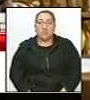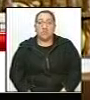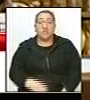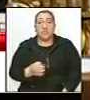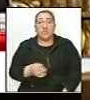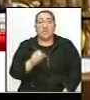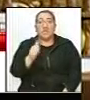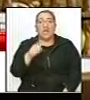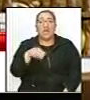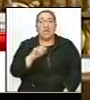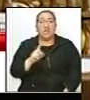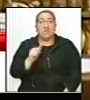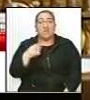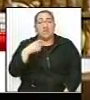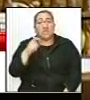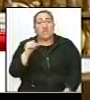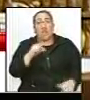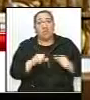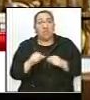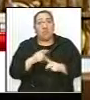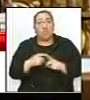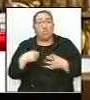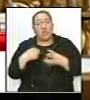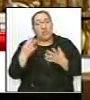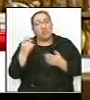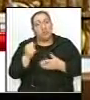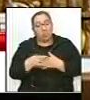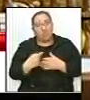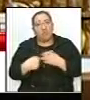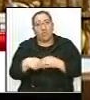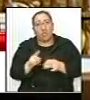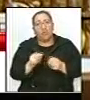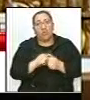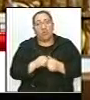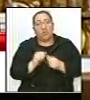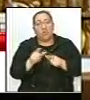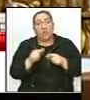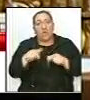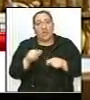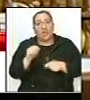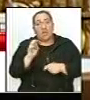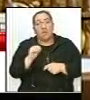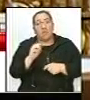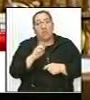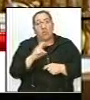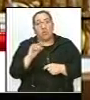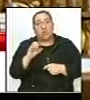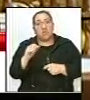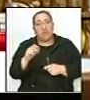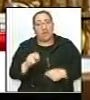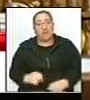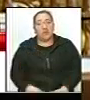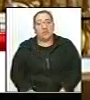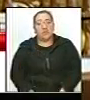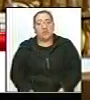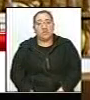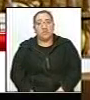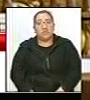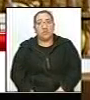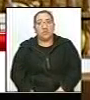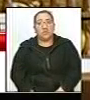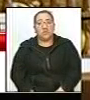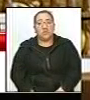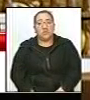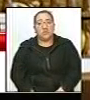vamos a inaugurar espero muy pronto el desembarcadero de Morrozama, como mencionó el congresista Martorell justamente.